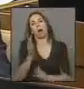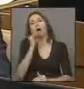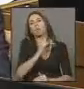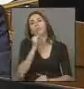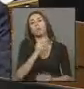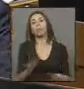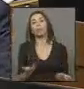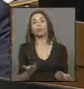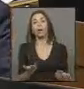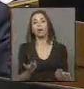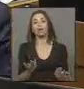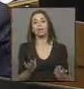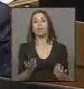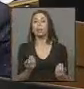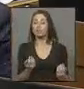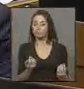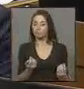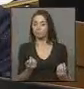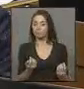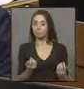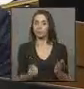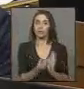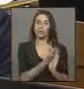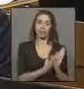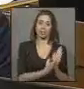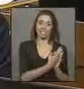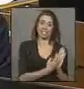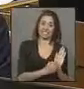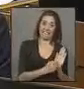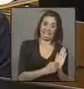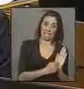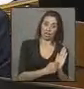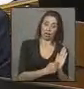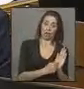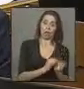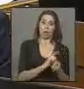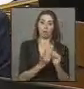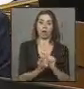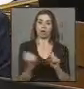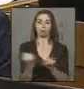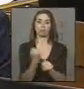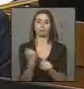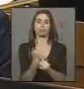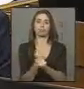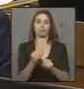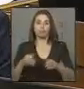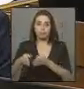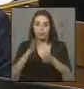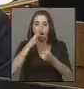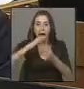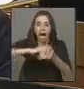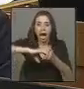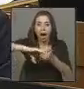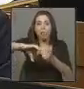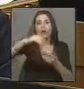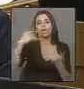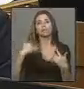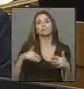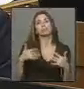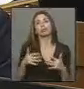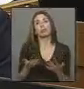contar con el proyecto, con el diseño que permita materializar ese trabajo tan importante,